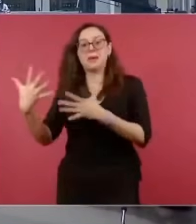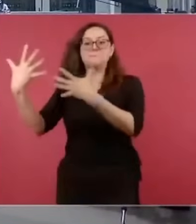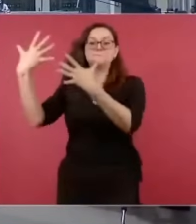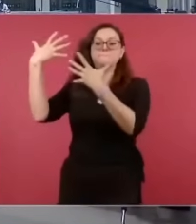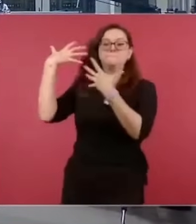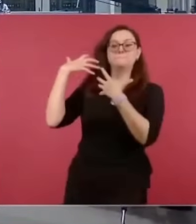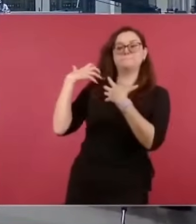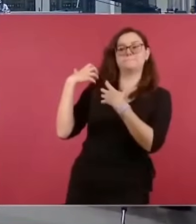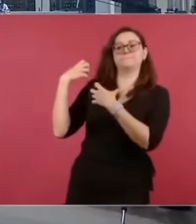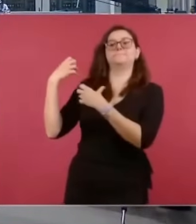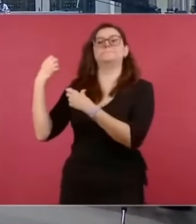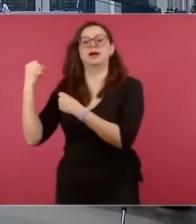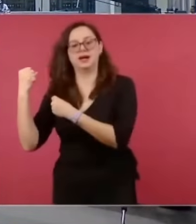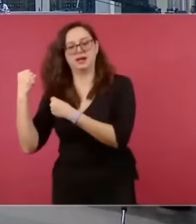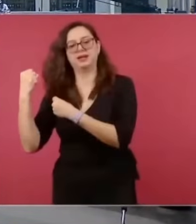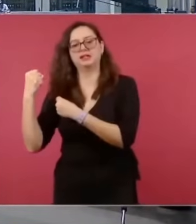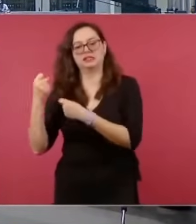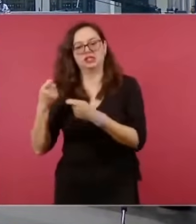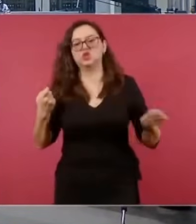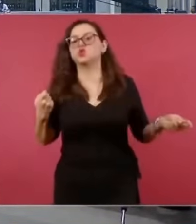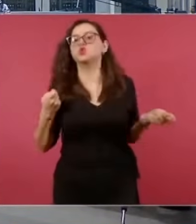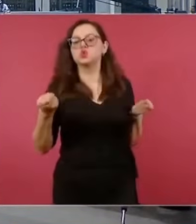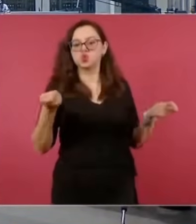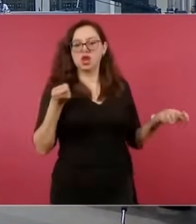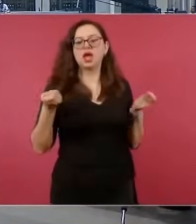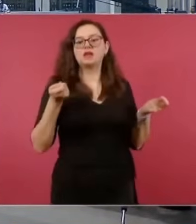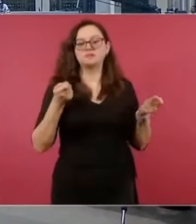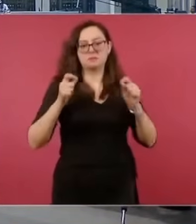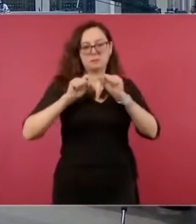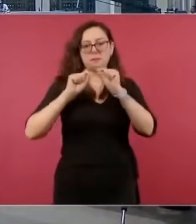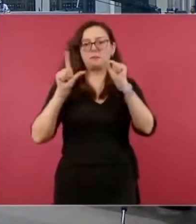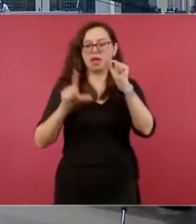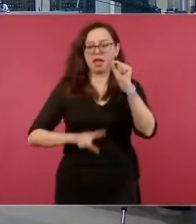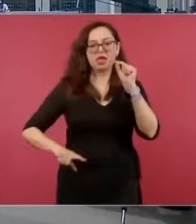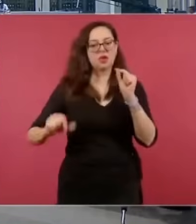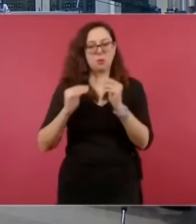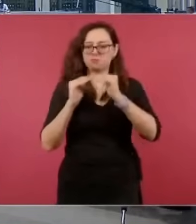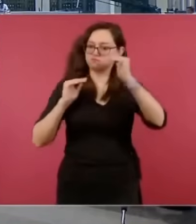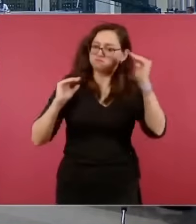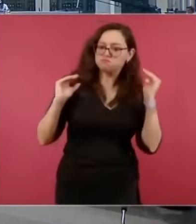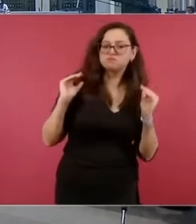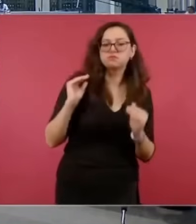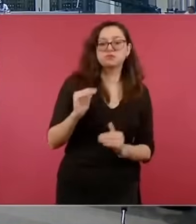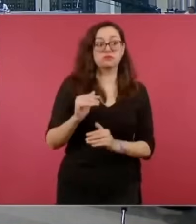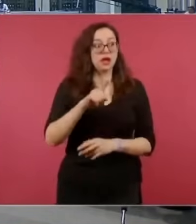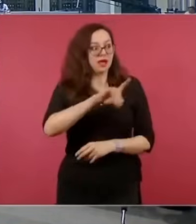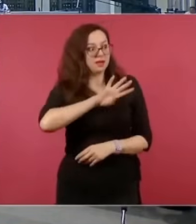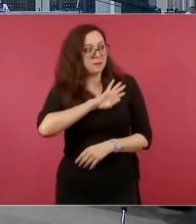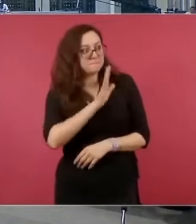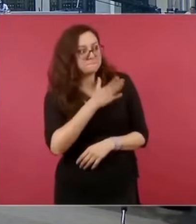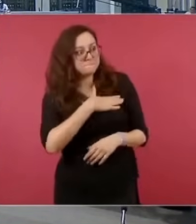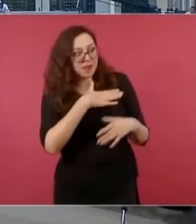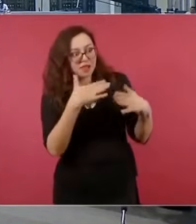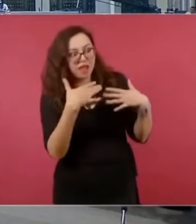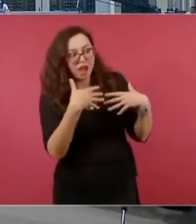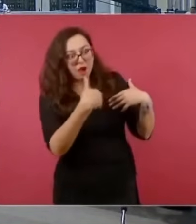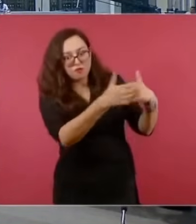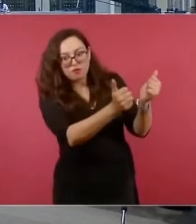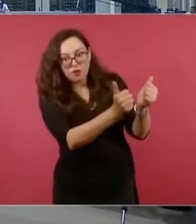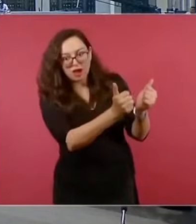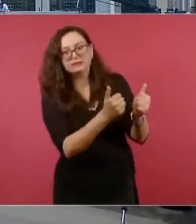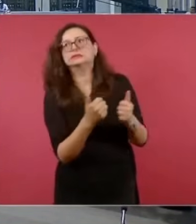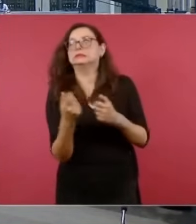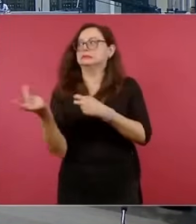convertirnos de nuevo en colonia, aprovechando de que ya se había ido